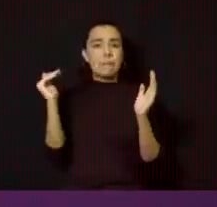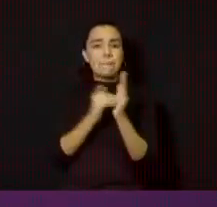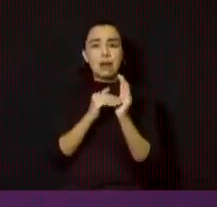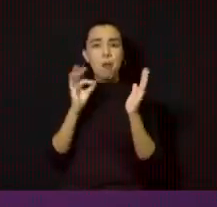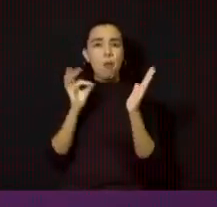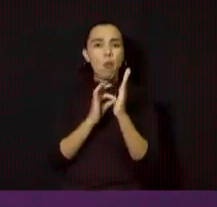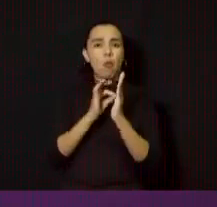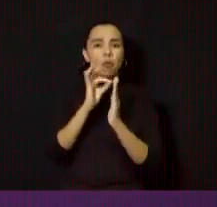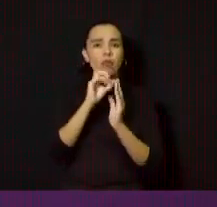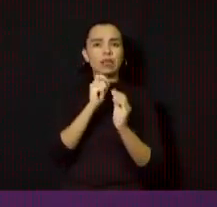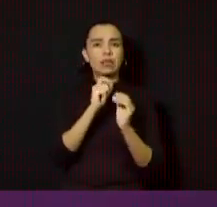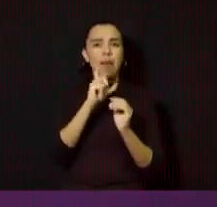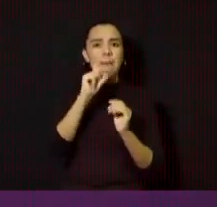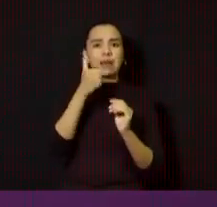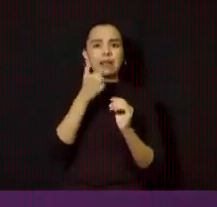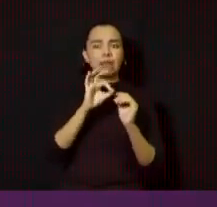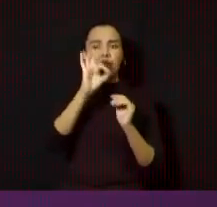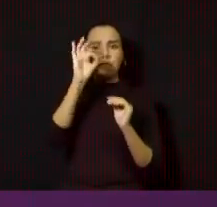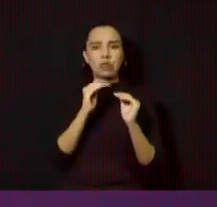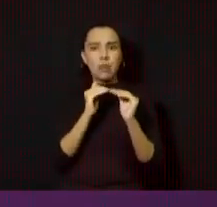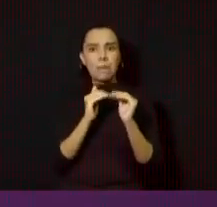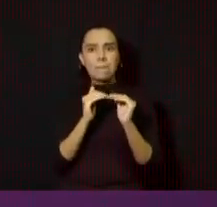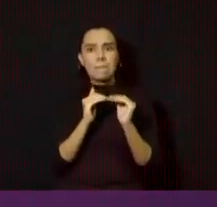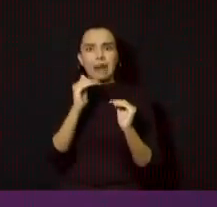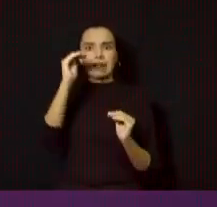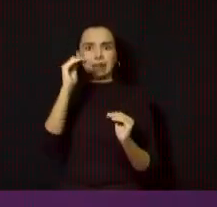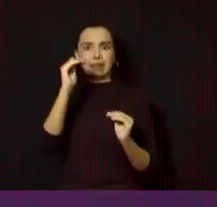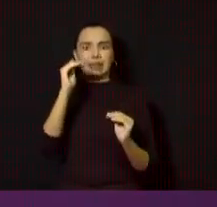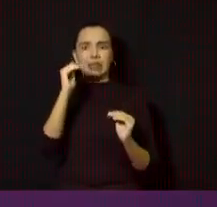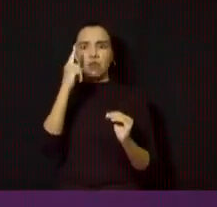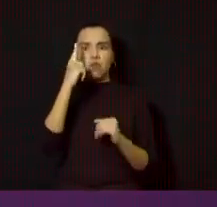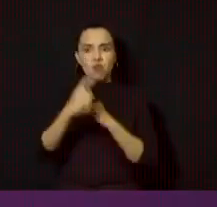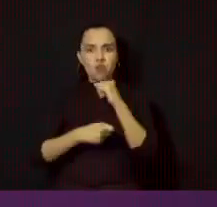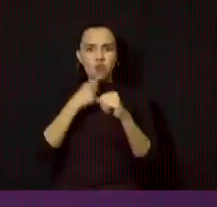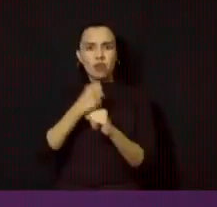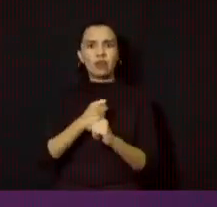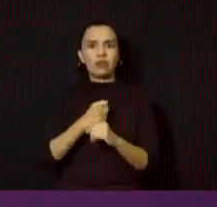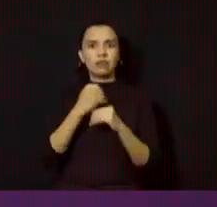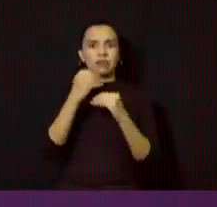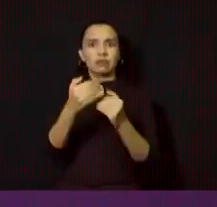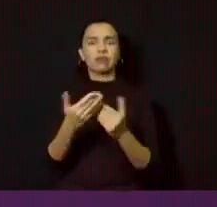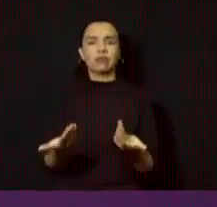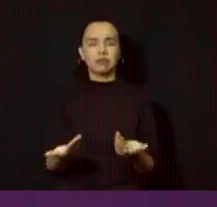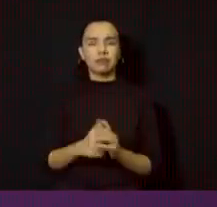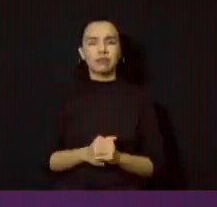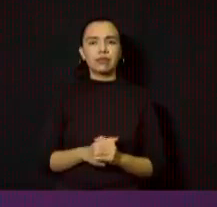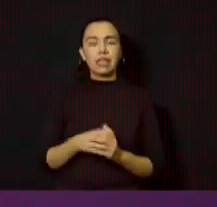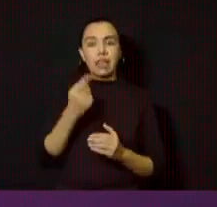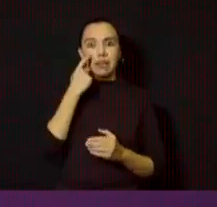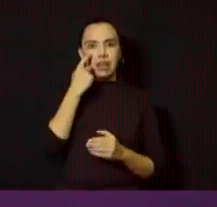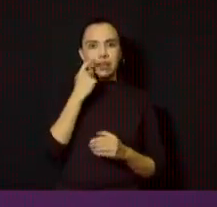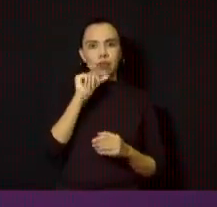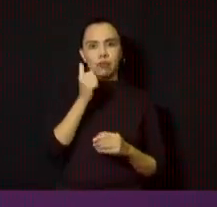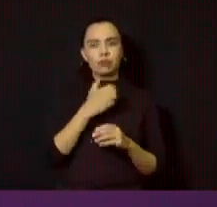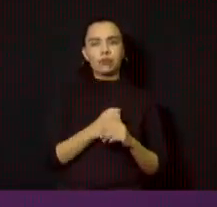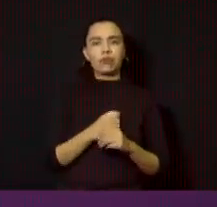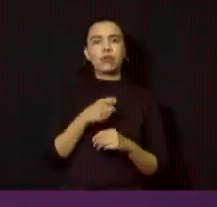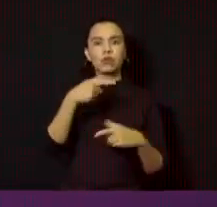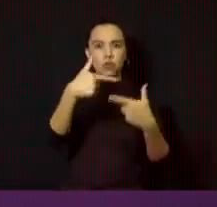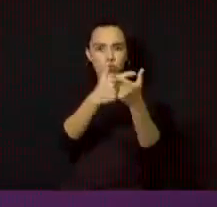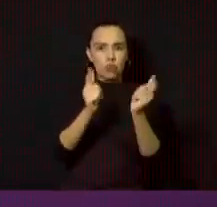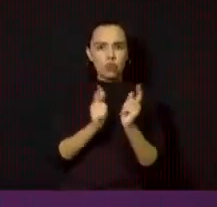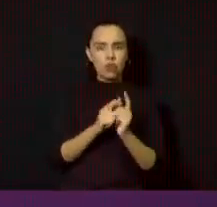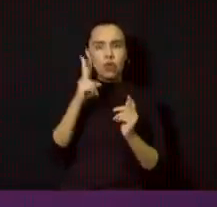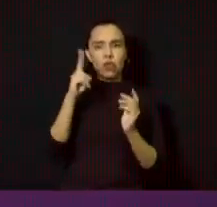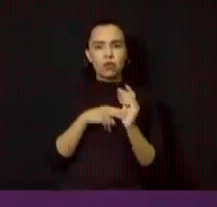creciste 26% de un año para el otro en diciembre. Y fíjate este dato. Toda tu organización en